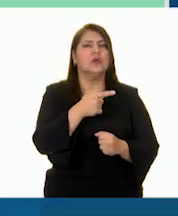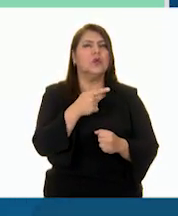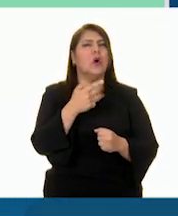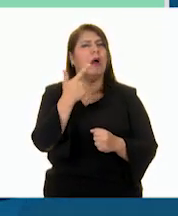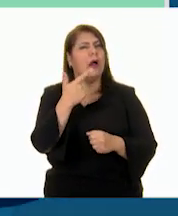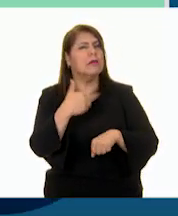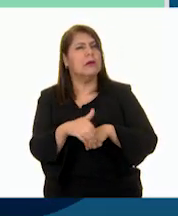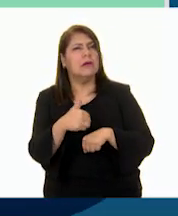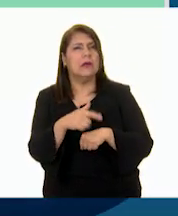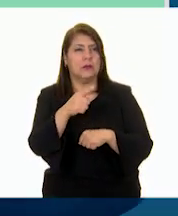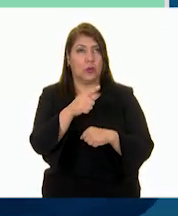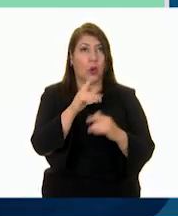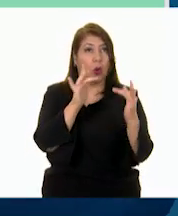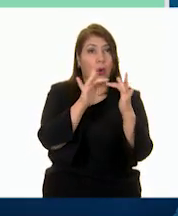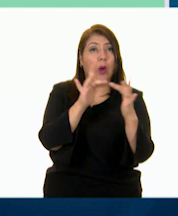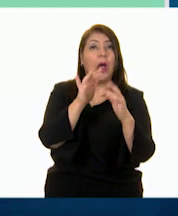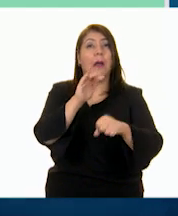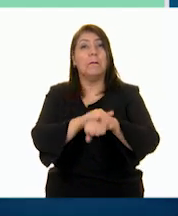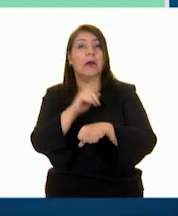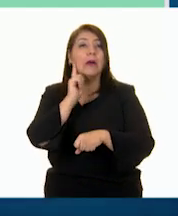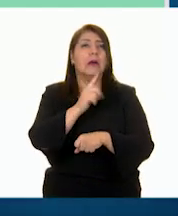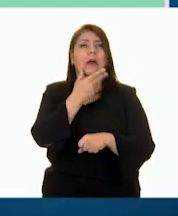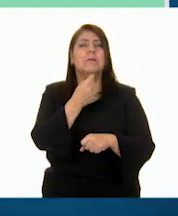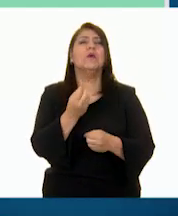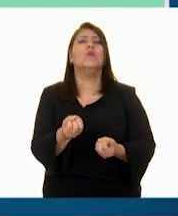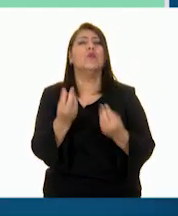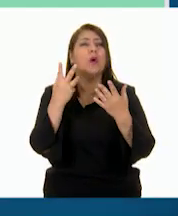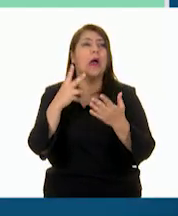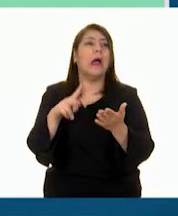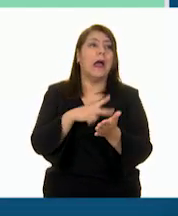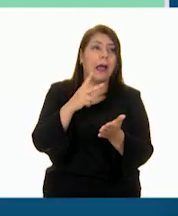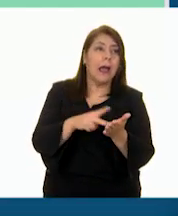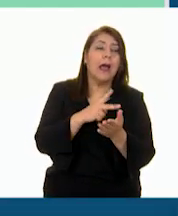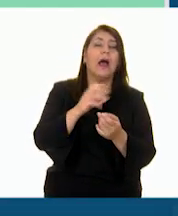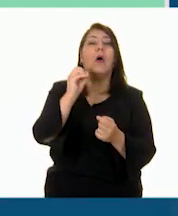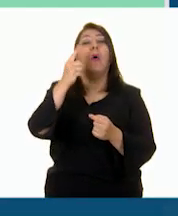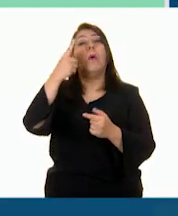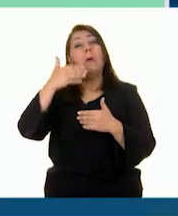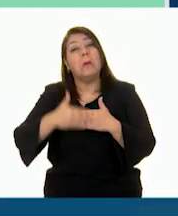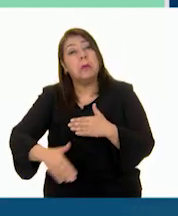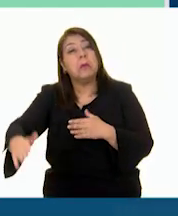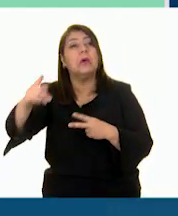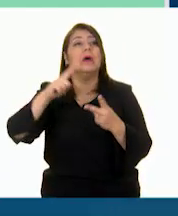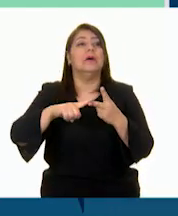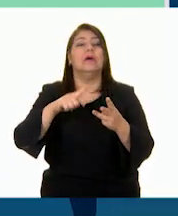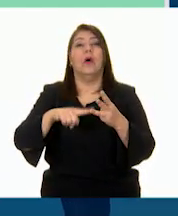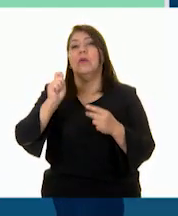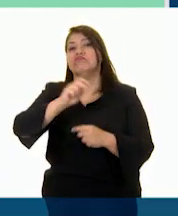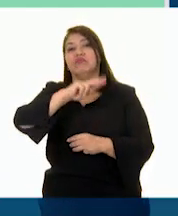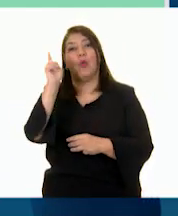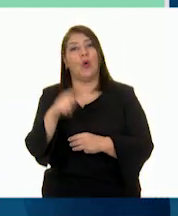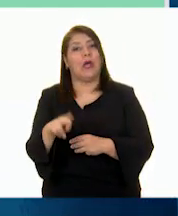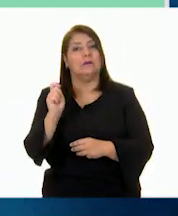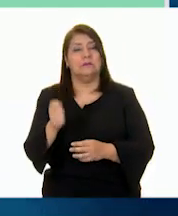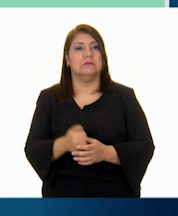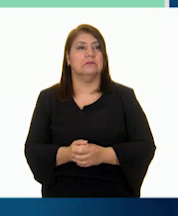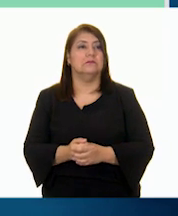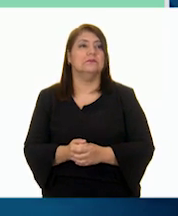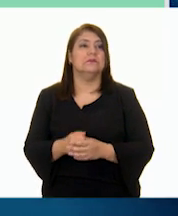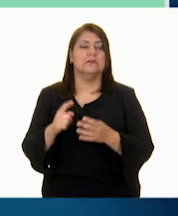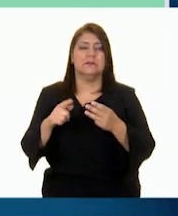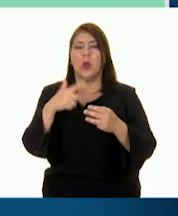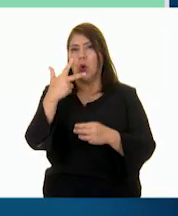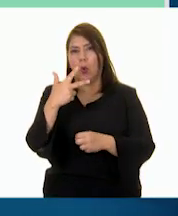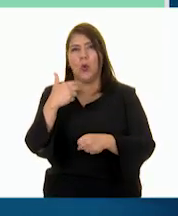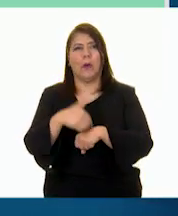o amiga durante la cuarentena para conversar? ¿Regularmente? ¿Ocasionalmente? Nunca. ¿Cómo te hace